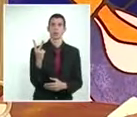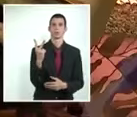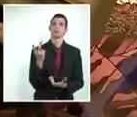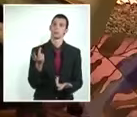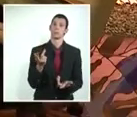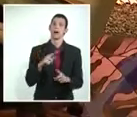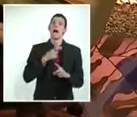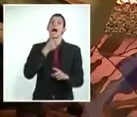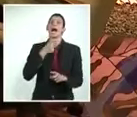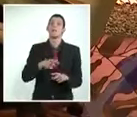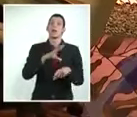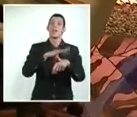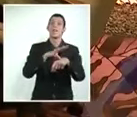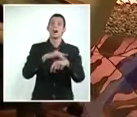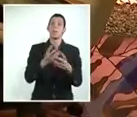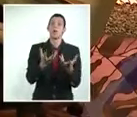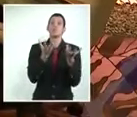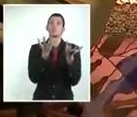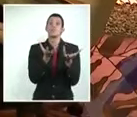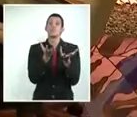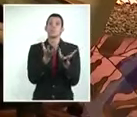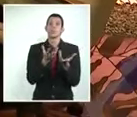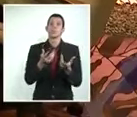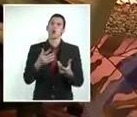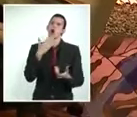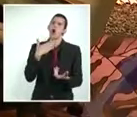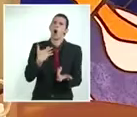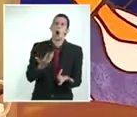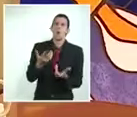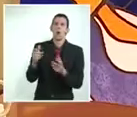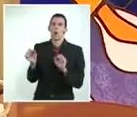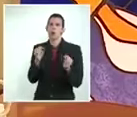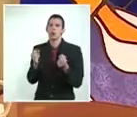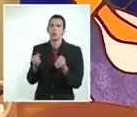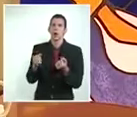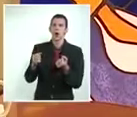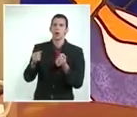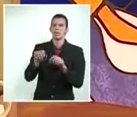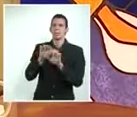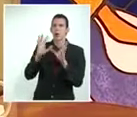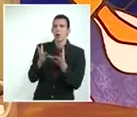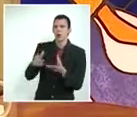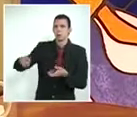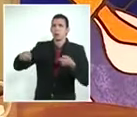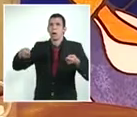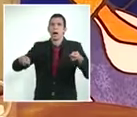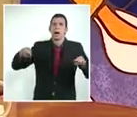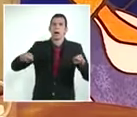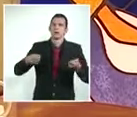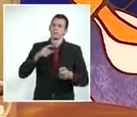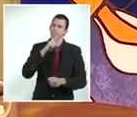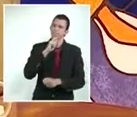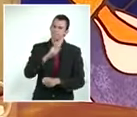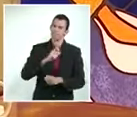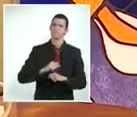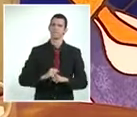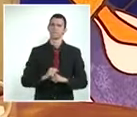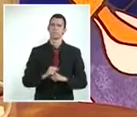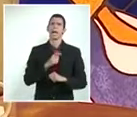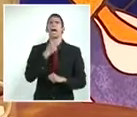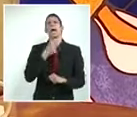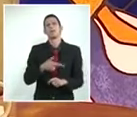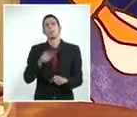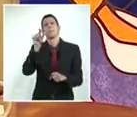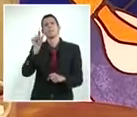las transportaciones interprovinciales, serán suspendidas también desde este miércoles, salvo excepciones humanitarias que